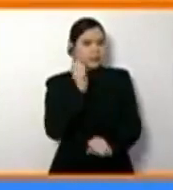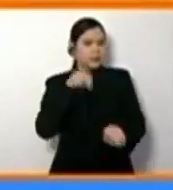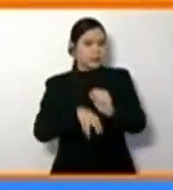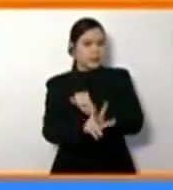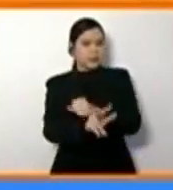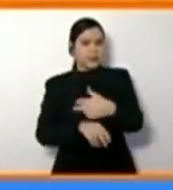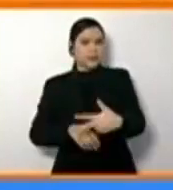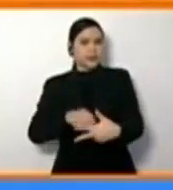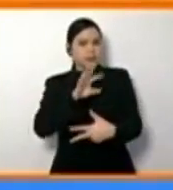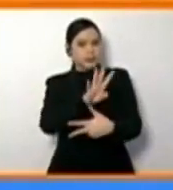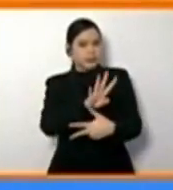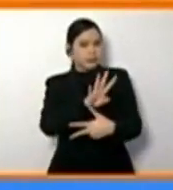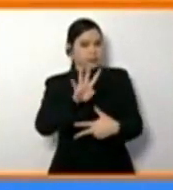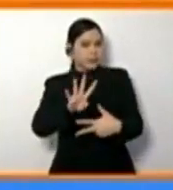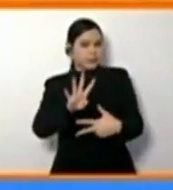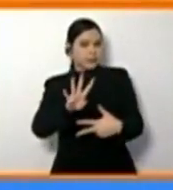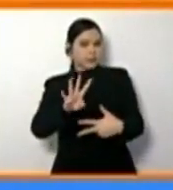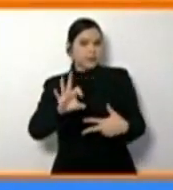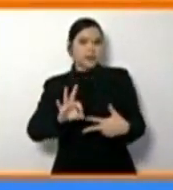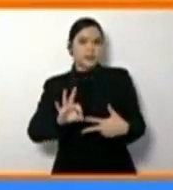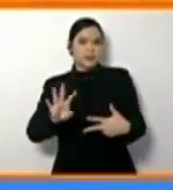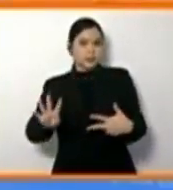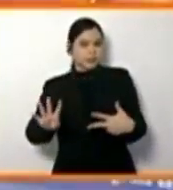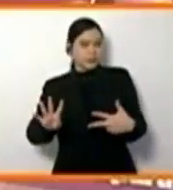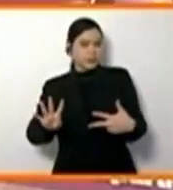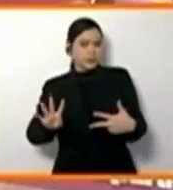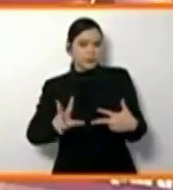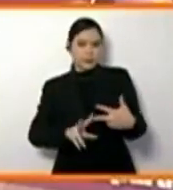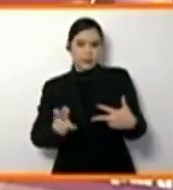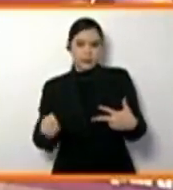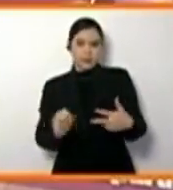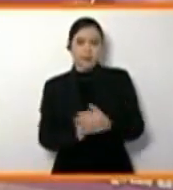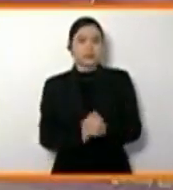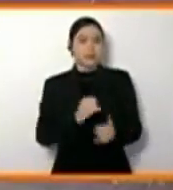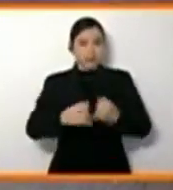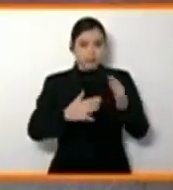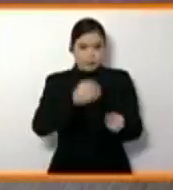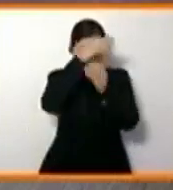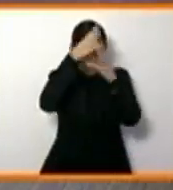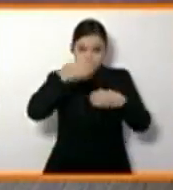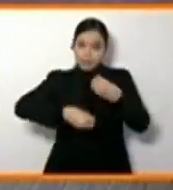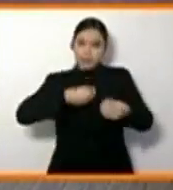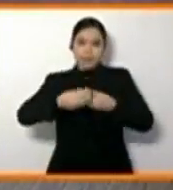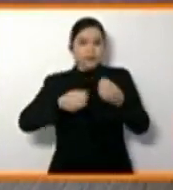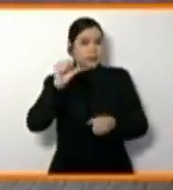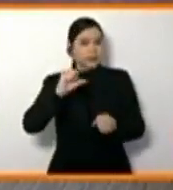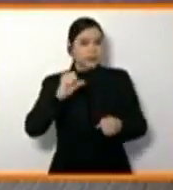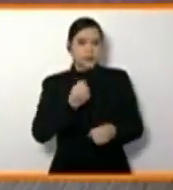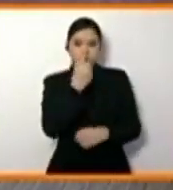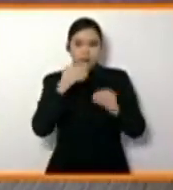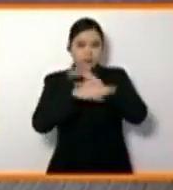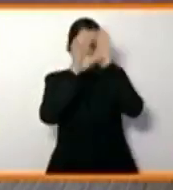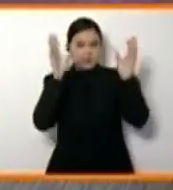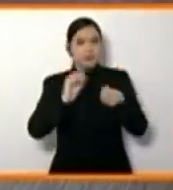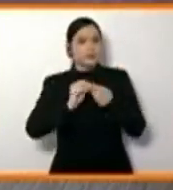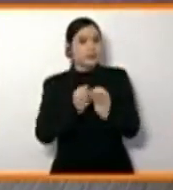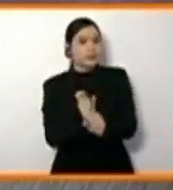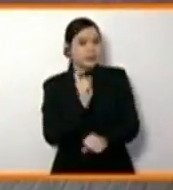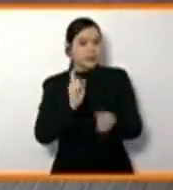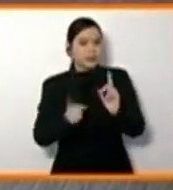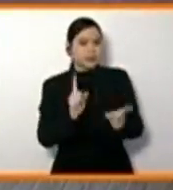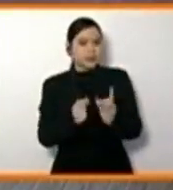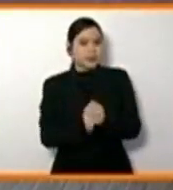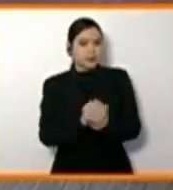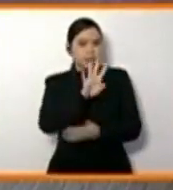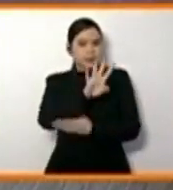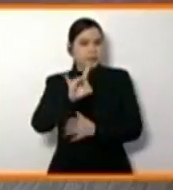PA3 son el 44, el 94 y el 30. Ahora les comento que en el sorteo de hoy a las 11 de la mañana, el número favorecido fue